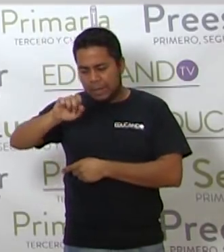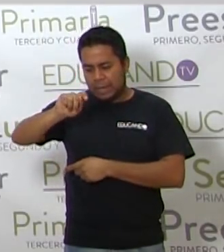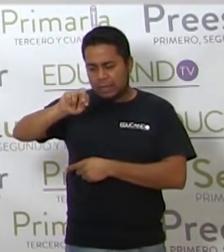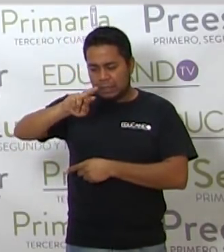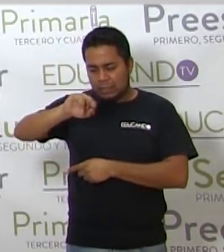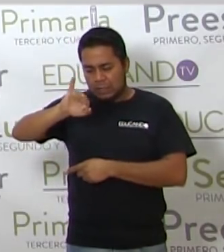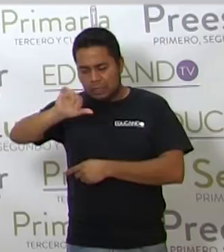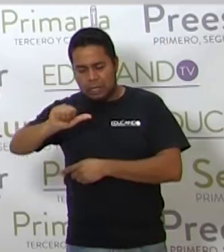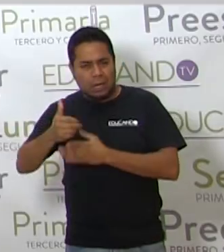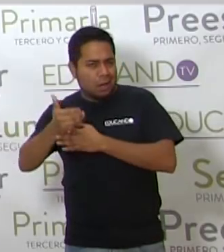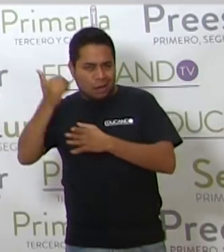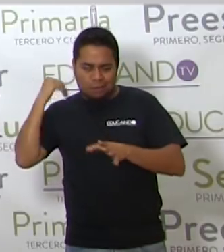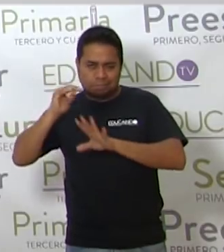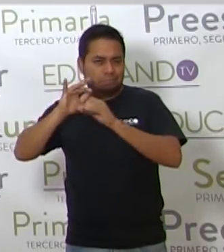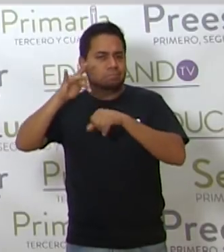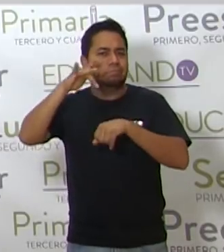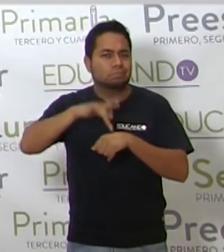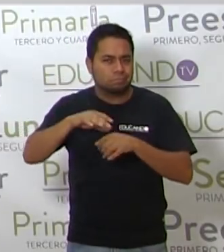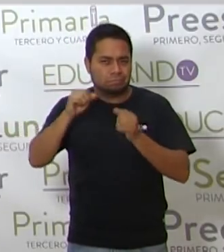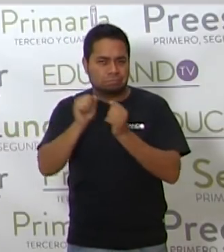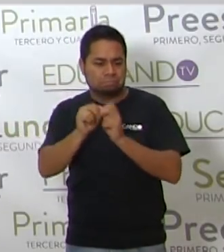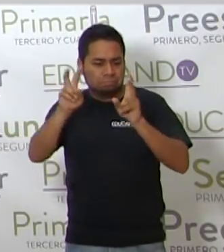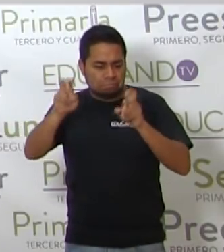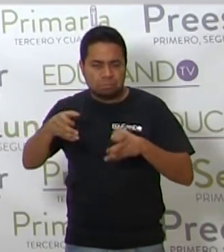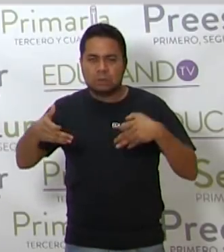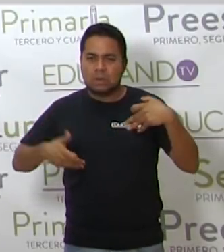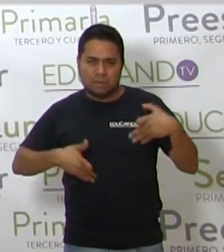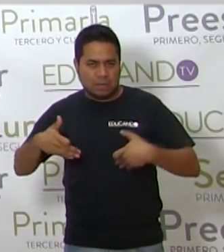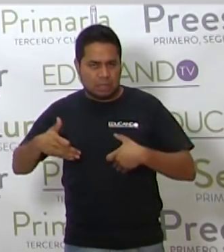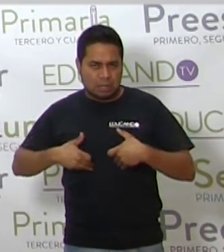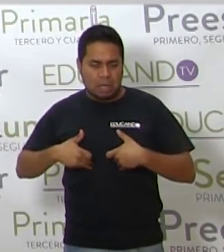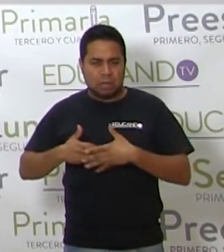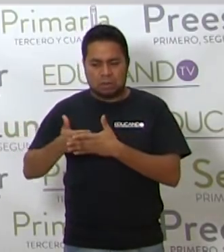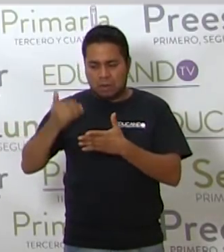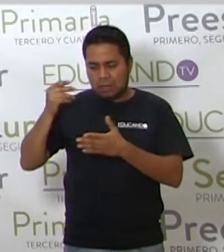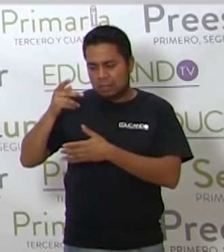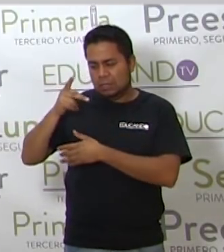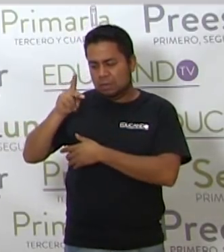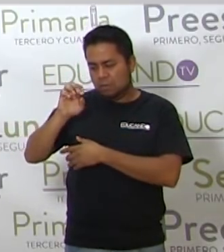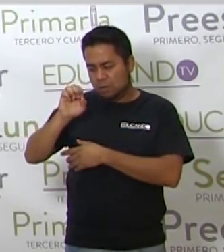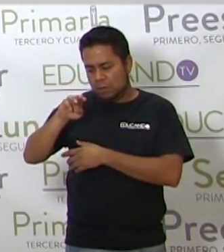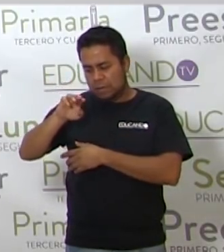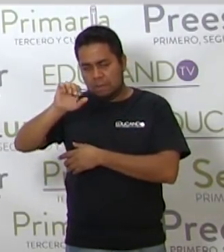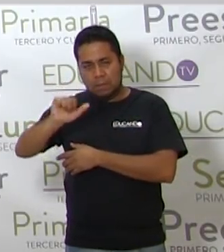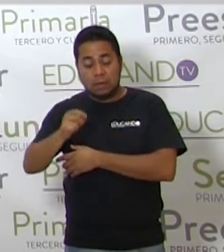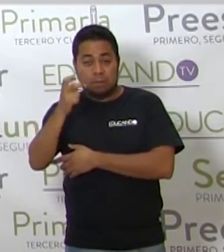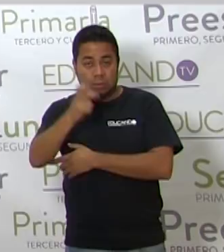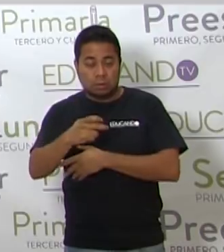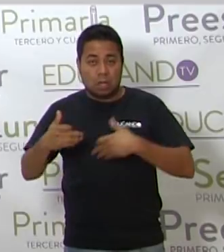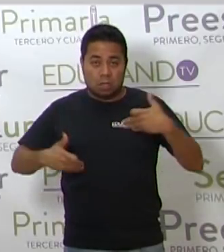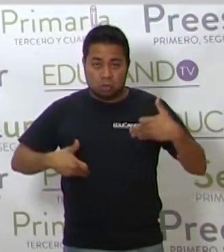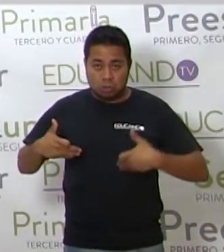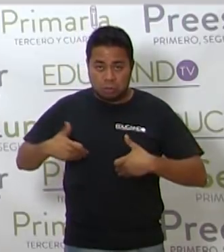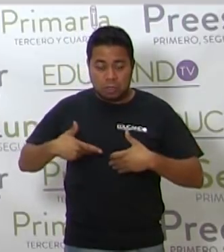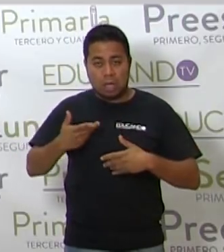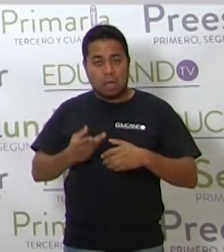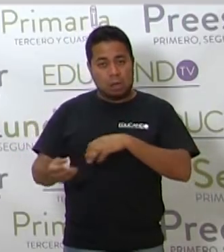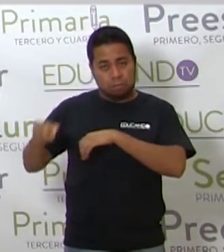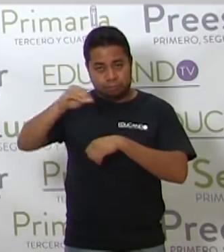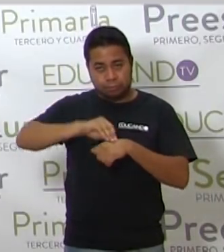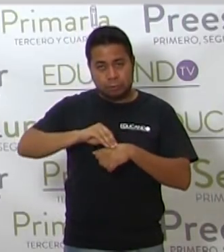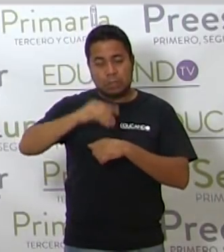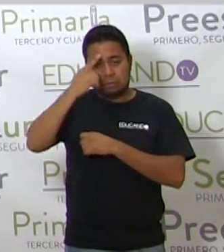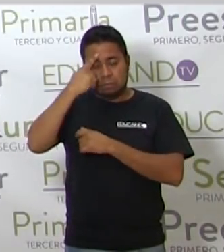toda esa parte de lo que son las prosas y los versos. Y es por eso que las obras de teatro vienen en formato o